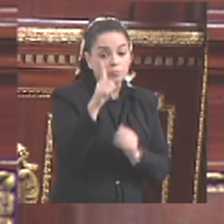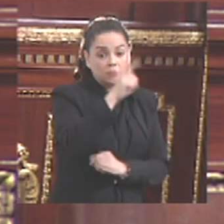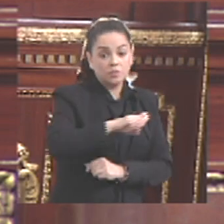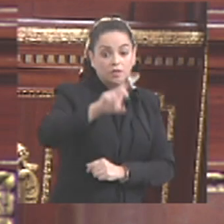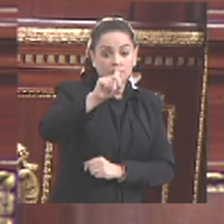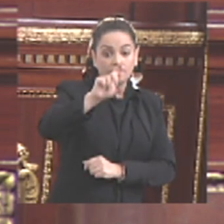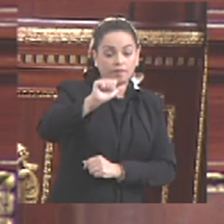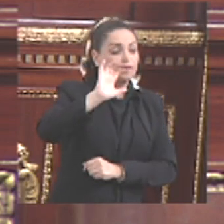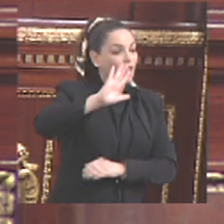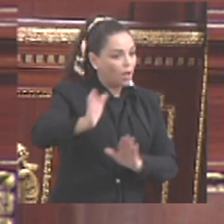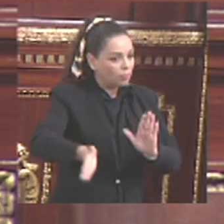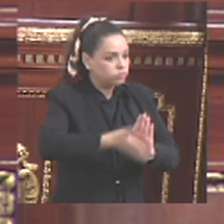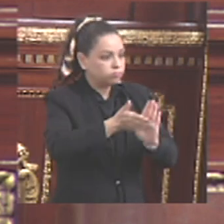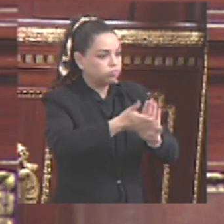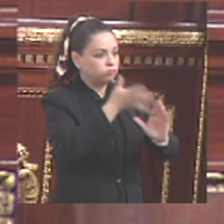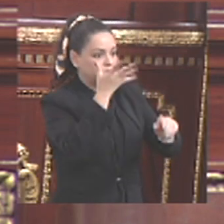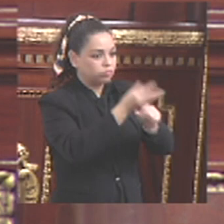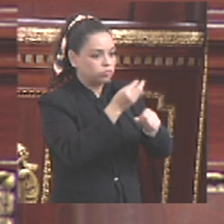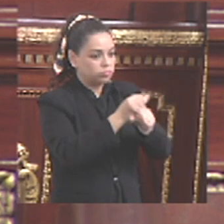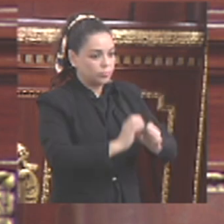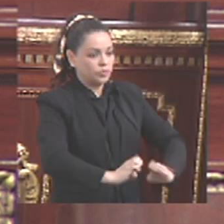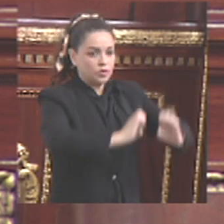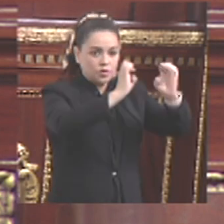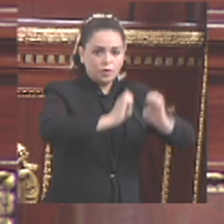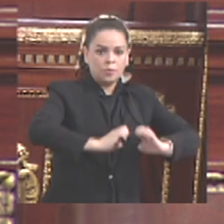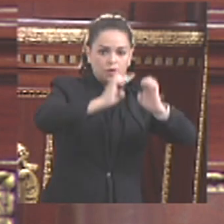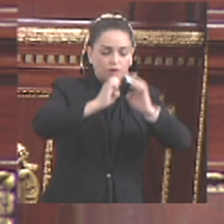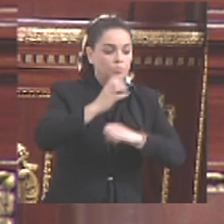11.136 obras en vivienda multifamiliares y